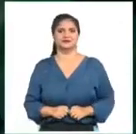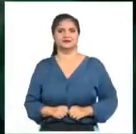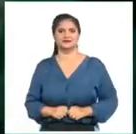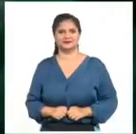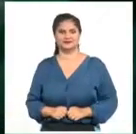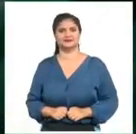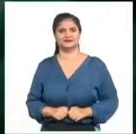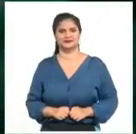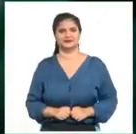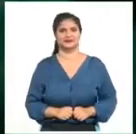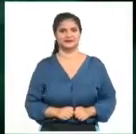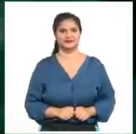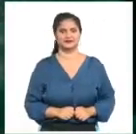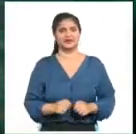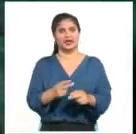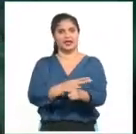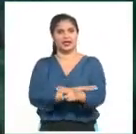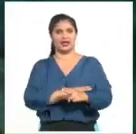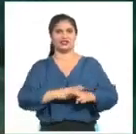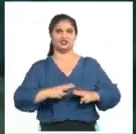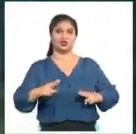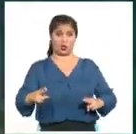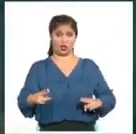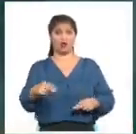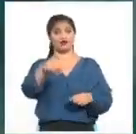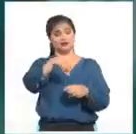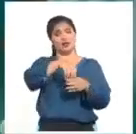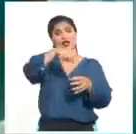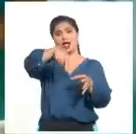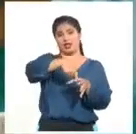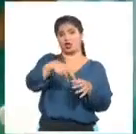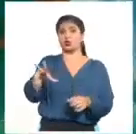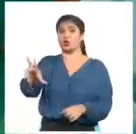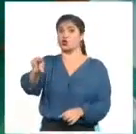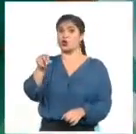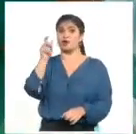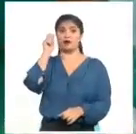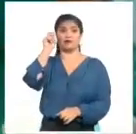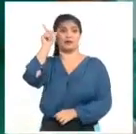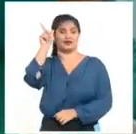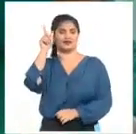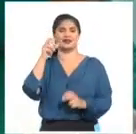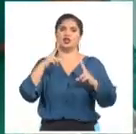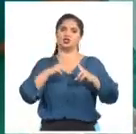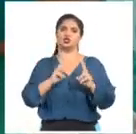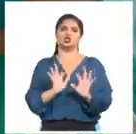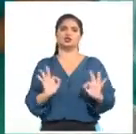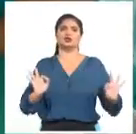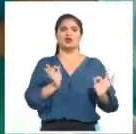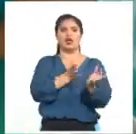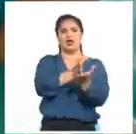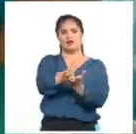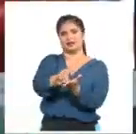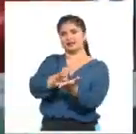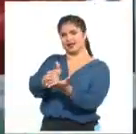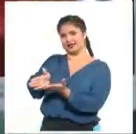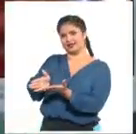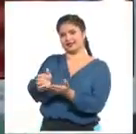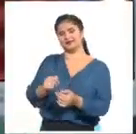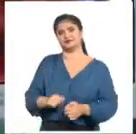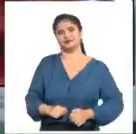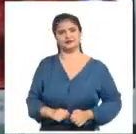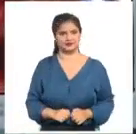Un hito en la historia neuroquirúrgica de la Isla de la Juventud protagonizaron estos 2 especialistas, que aunque conocedores de